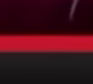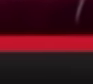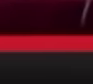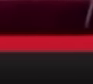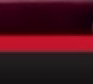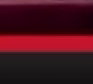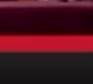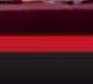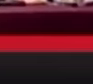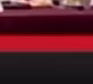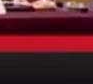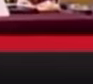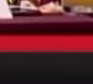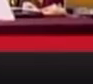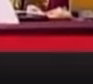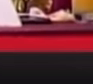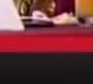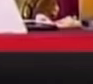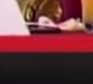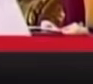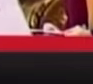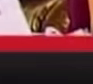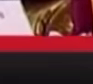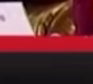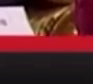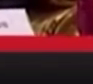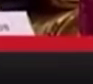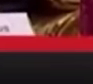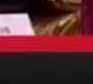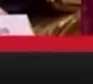las preguntas de la señora Glave, respecto